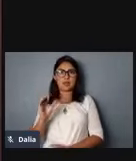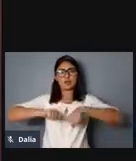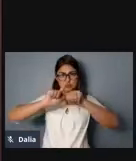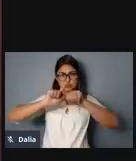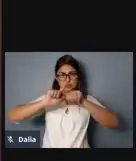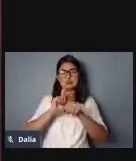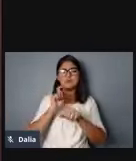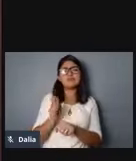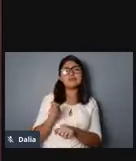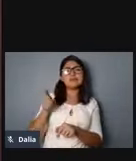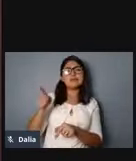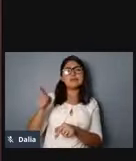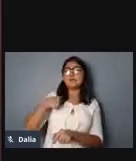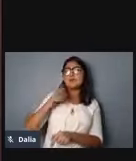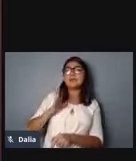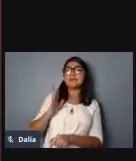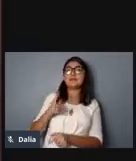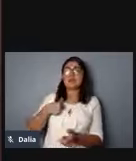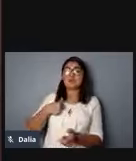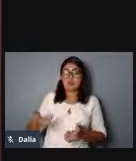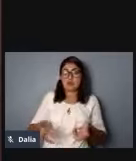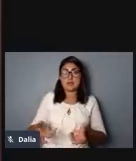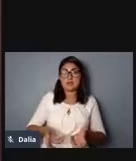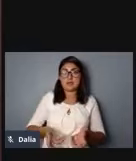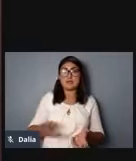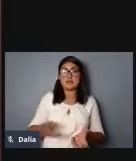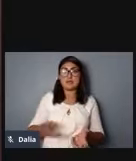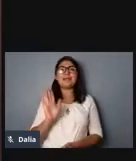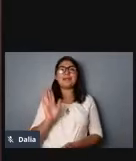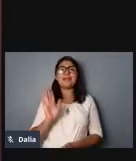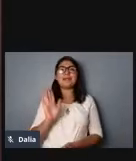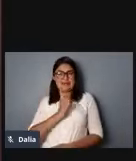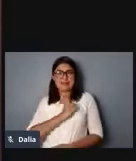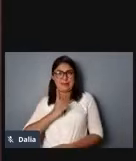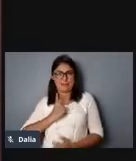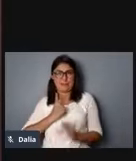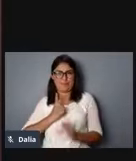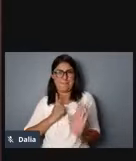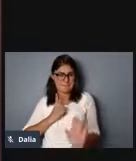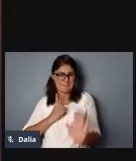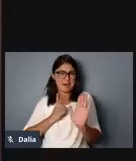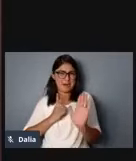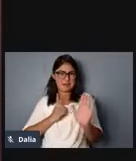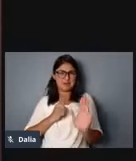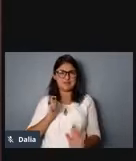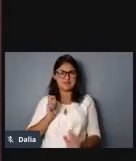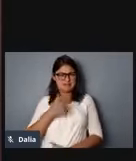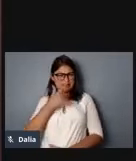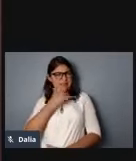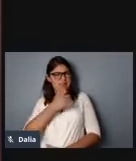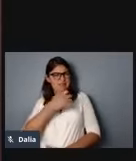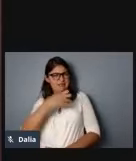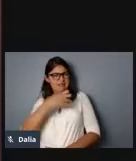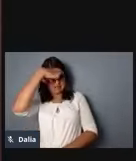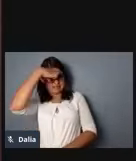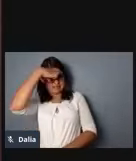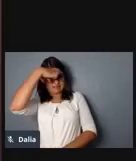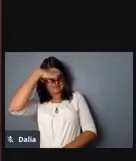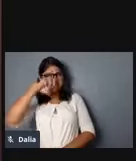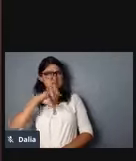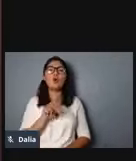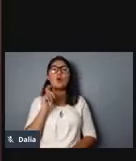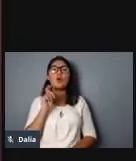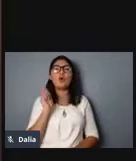como pareciera, pues, que es algo extraño, pero no lo es. Es decir, que entendido el privilegio